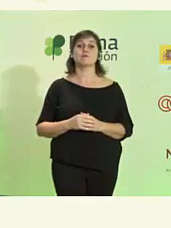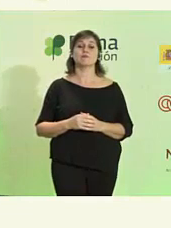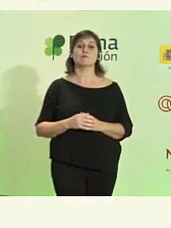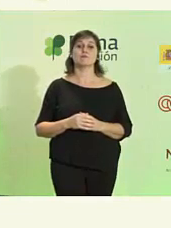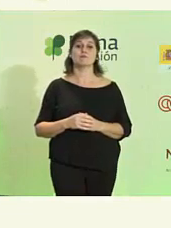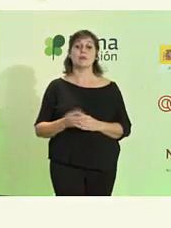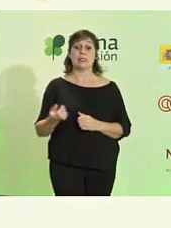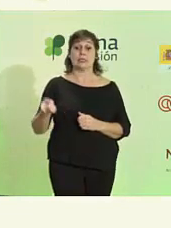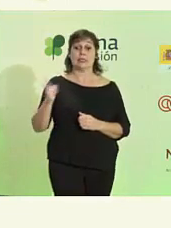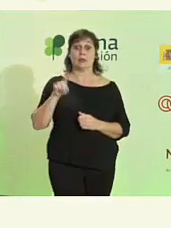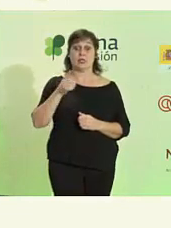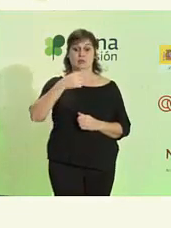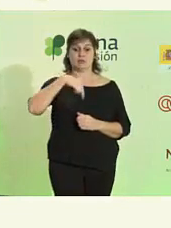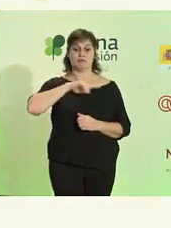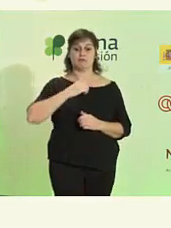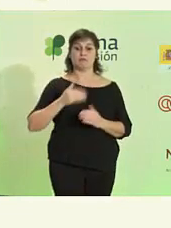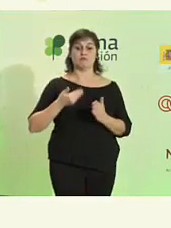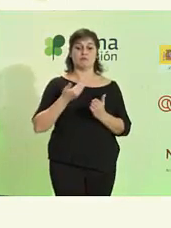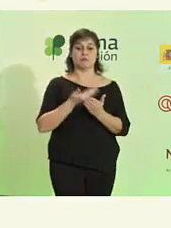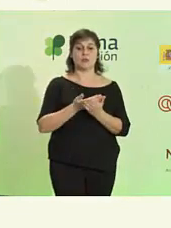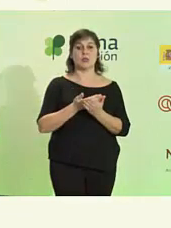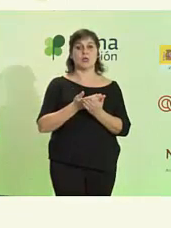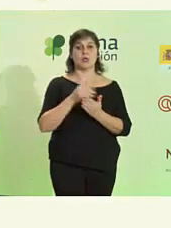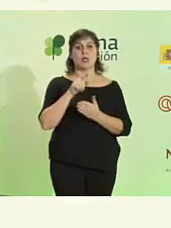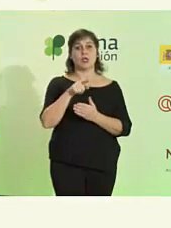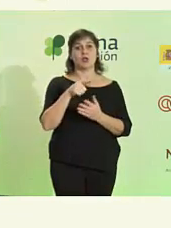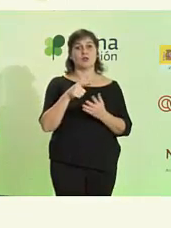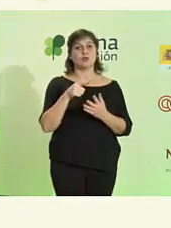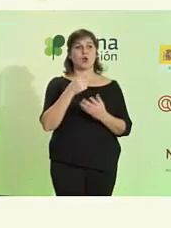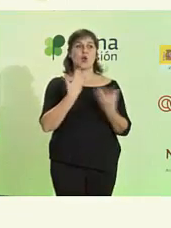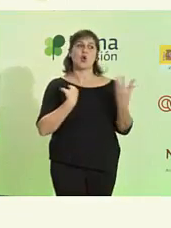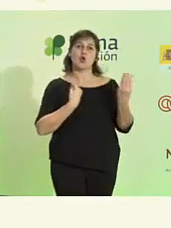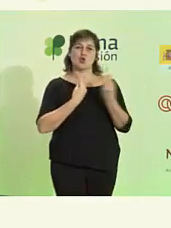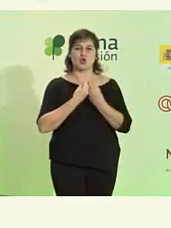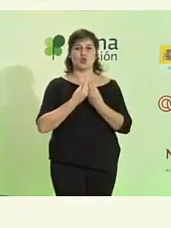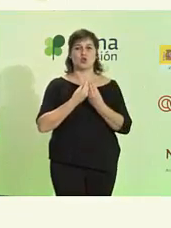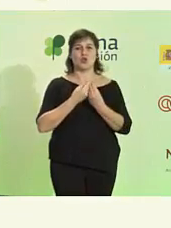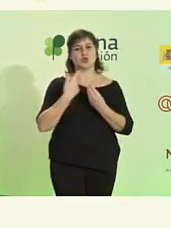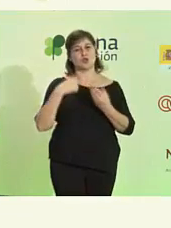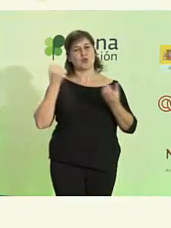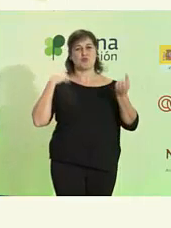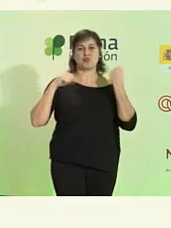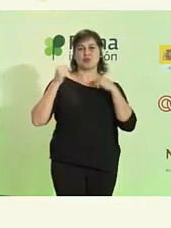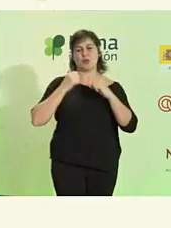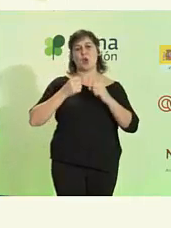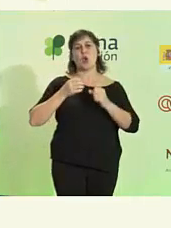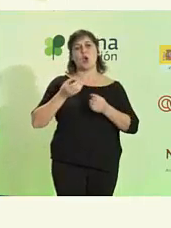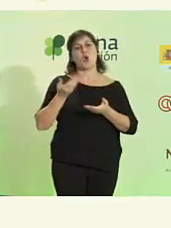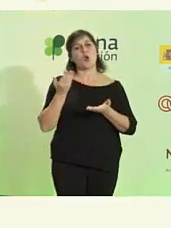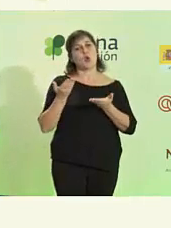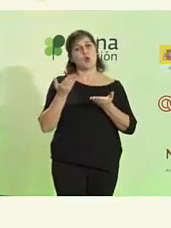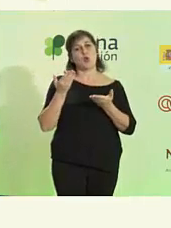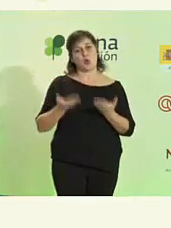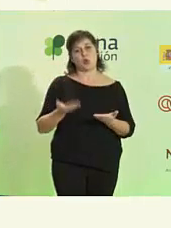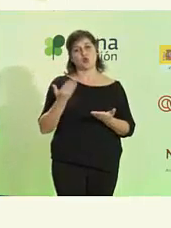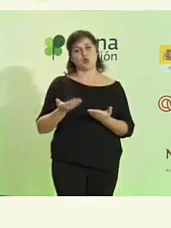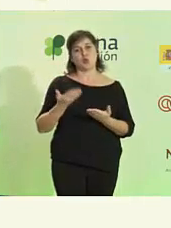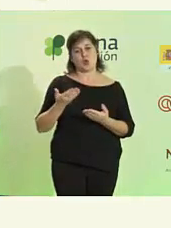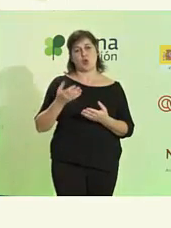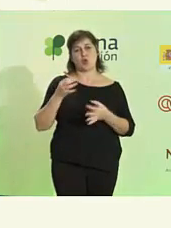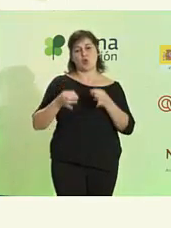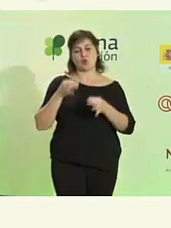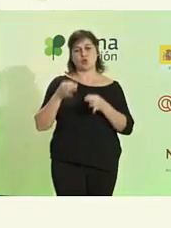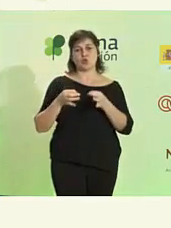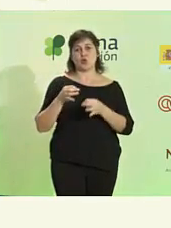Y también hemos pedido que por favor nos traten de forma justa, no solamente que se nos reduzca la